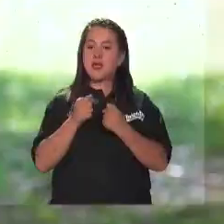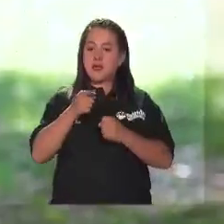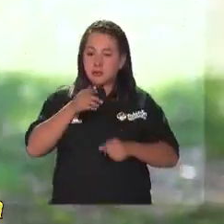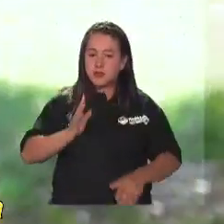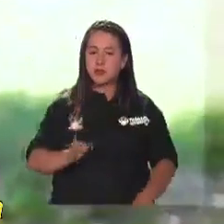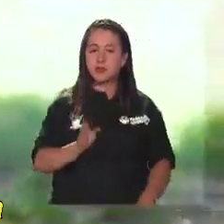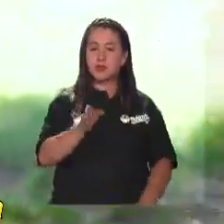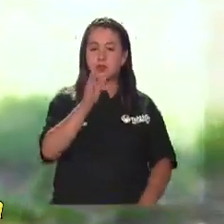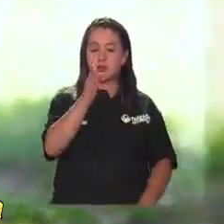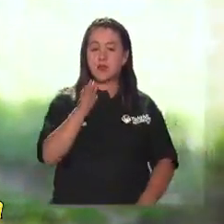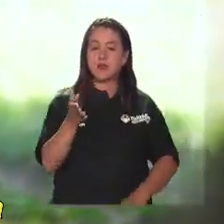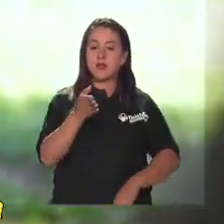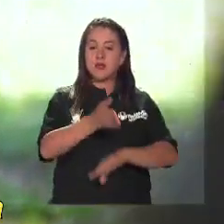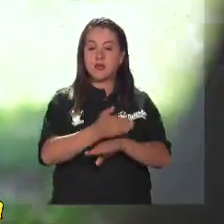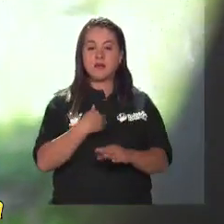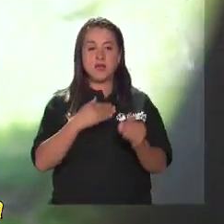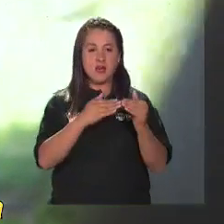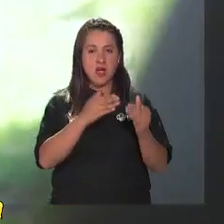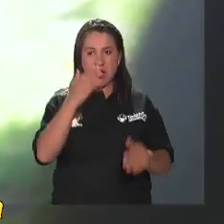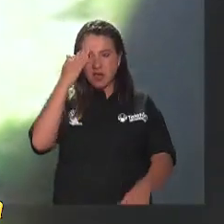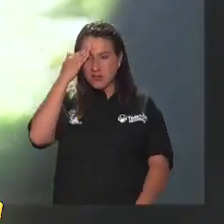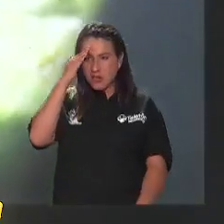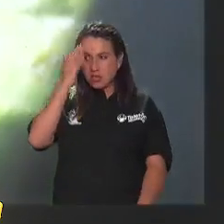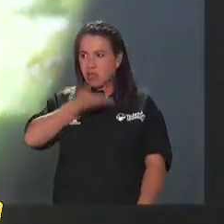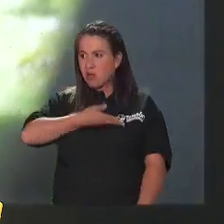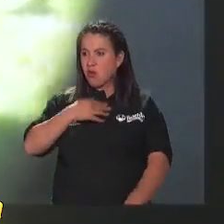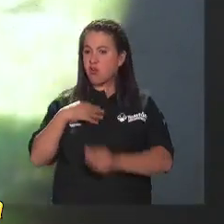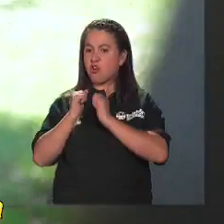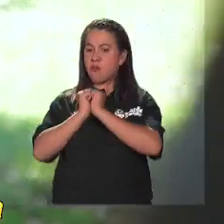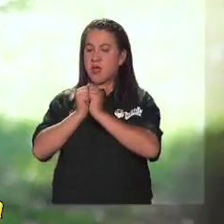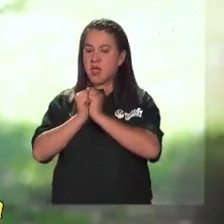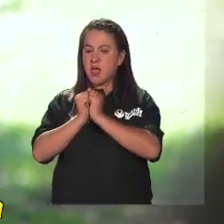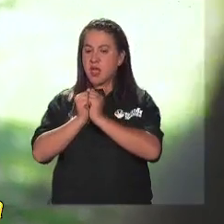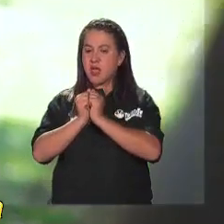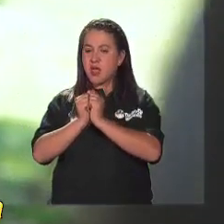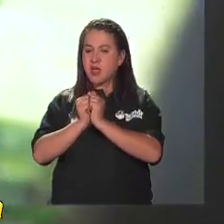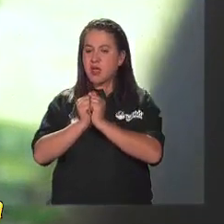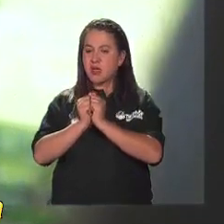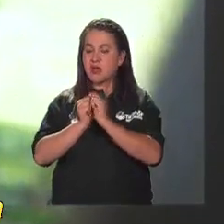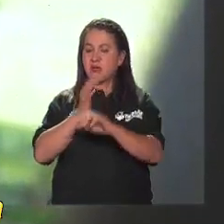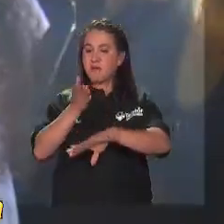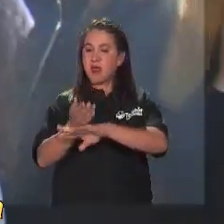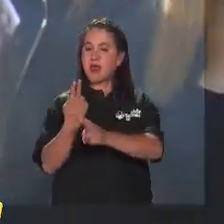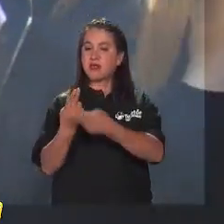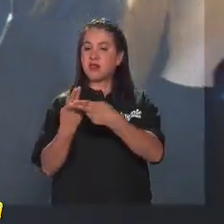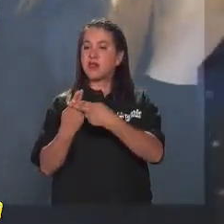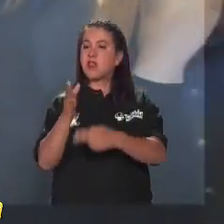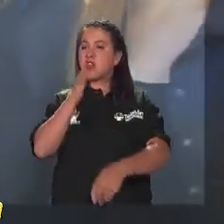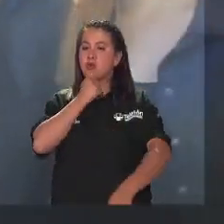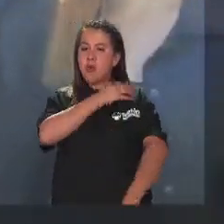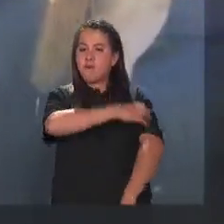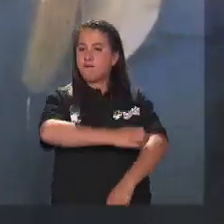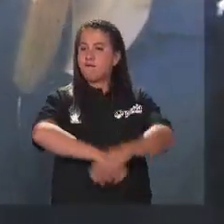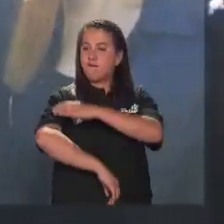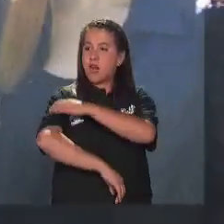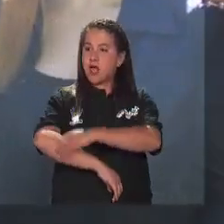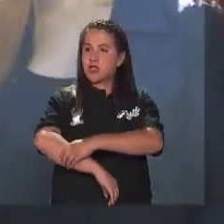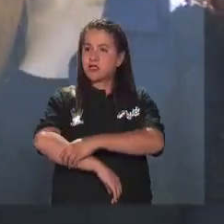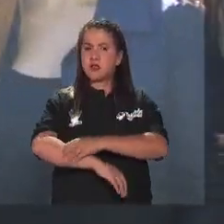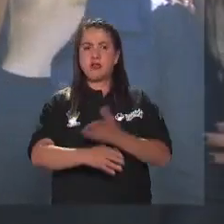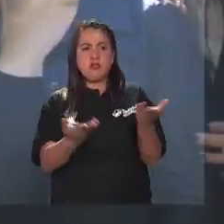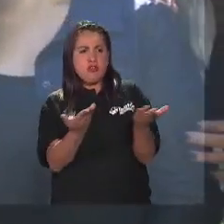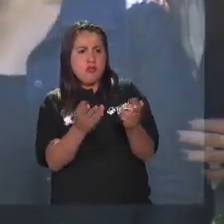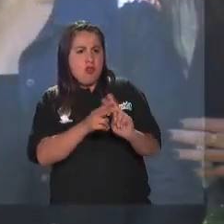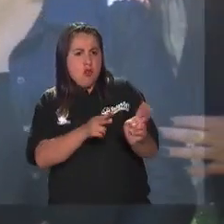Perseverante. Llegué a mi casa y le dije, mamá, tengo una compañera que va a la Teletón y no tiene brazo. Pero ¿y cómo